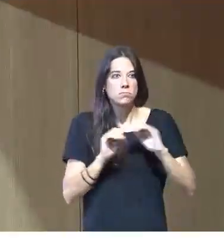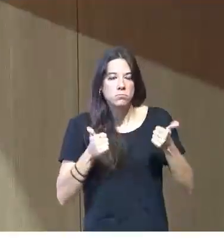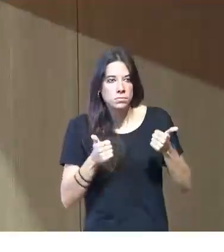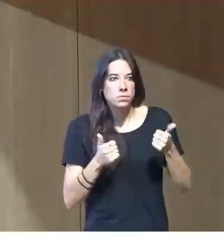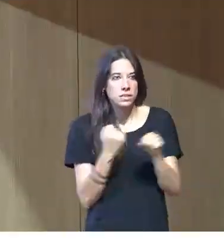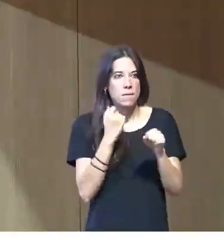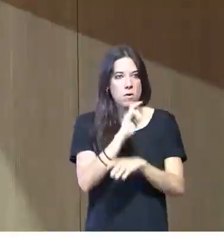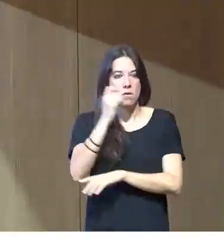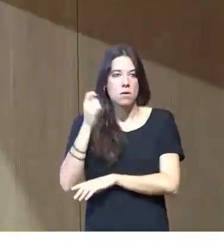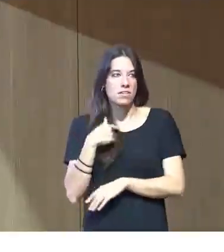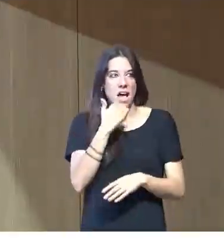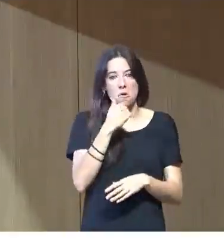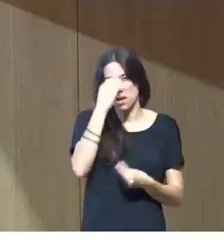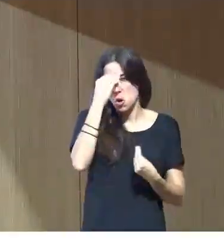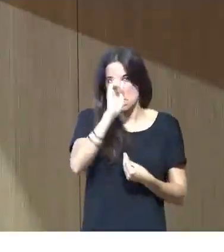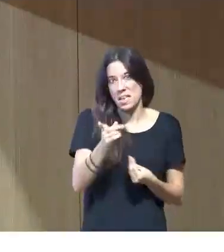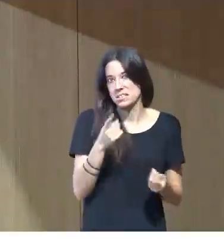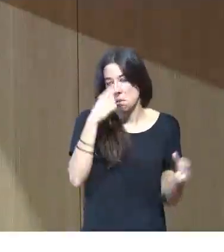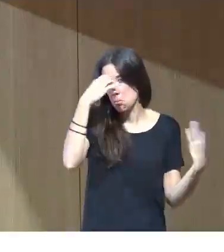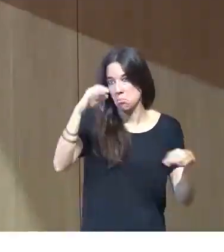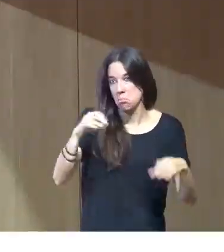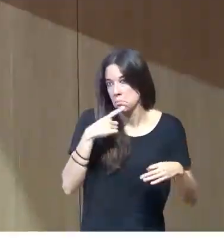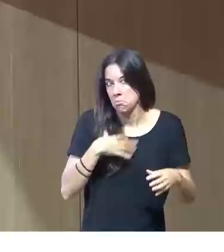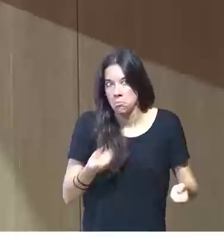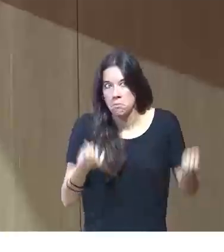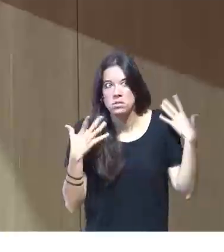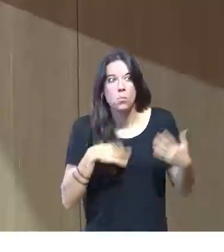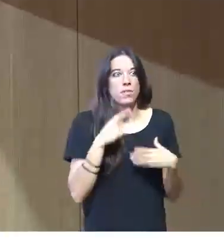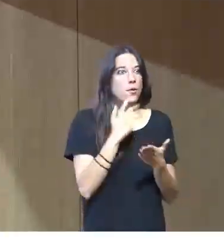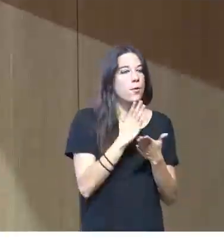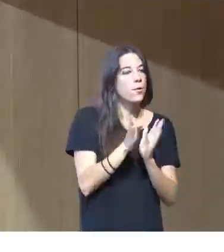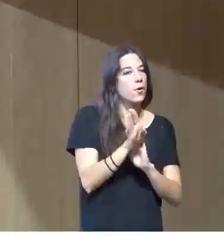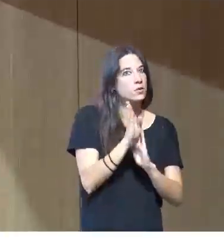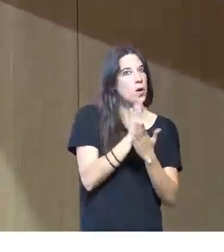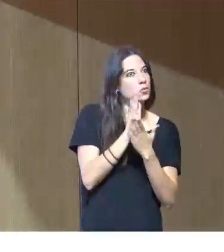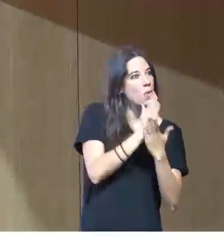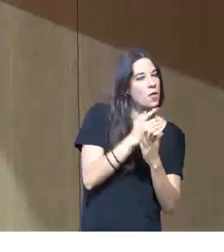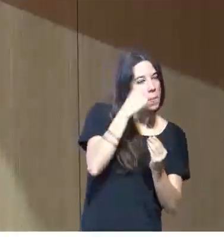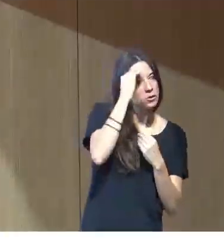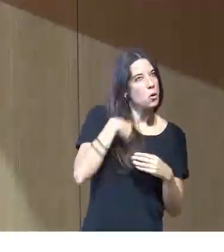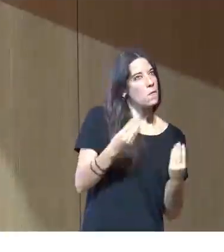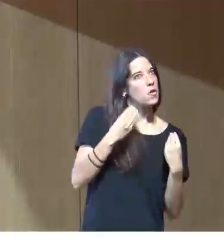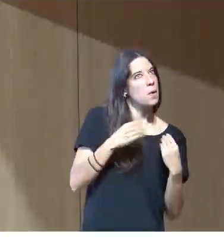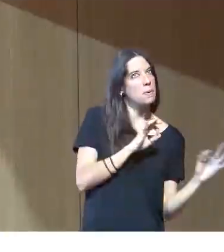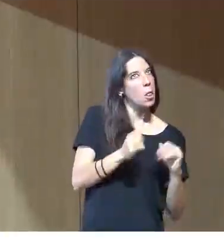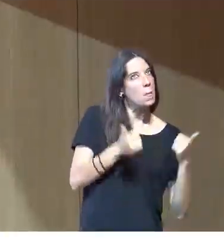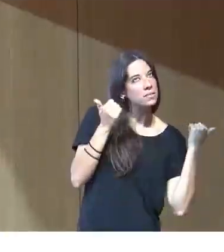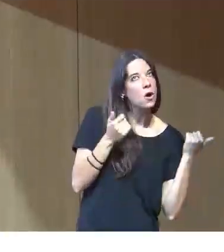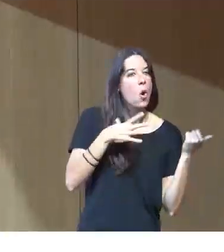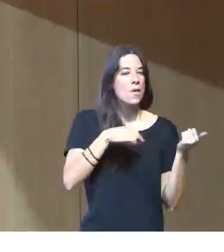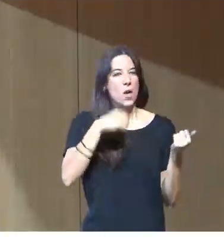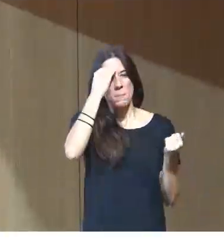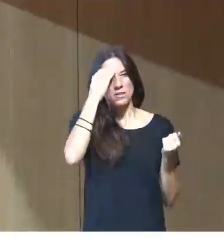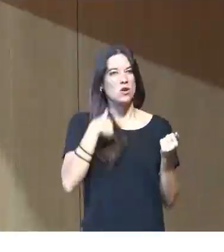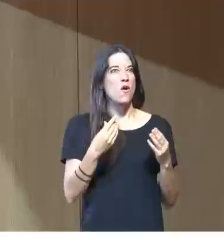cuenta no no lo piensan quizá nos dedicamos a seguir estudiando mientras pensamos que estamos preparados o pensamos que nunca estamos lo suficientemente preparados